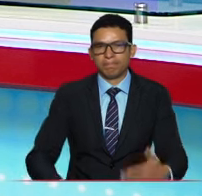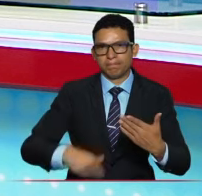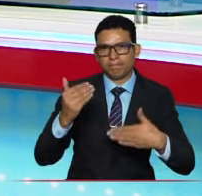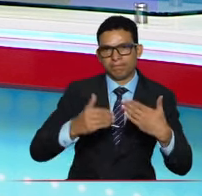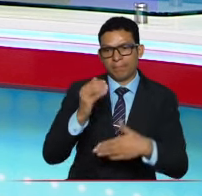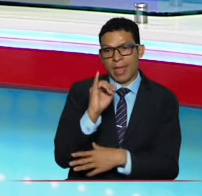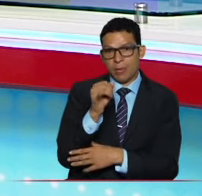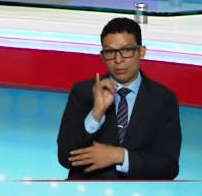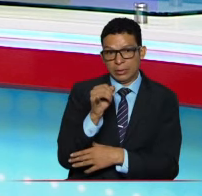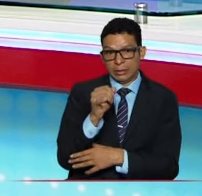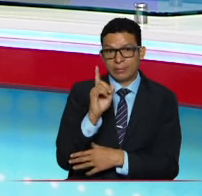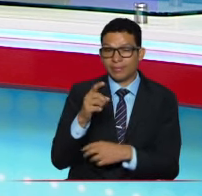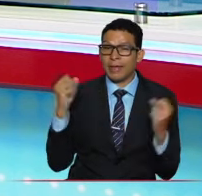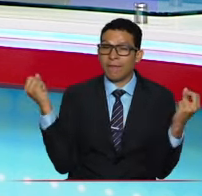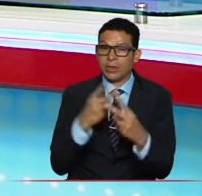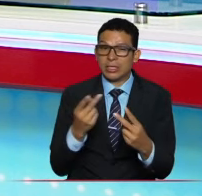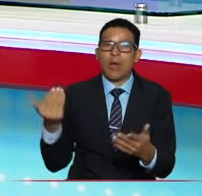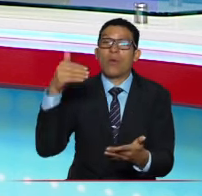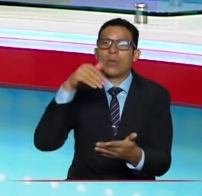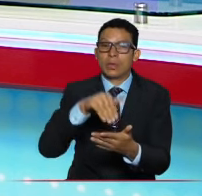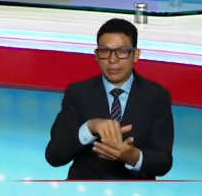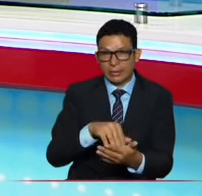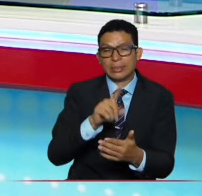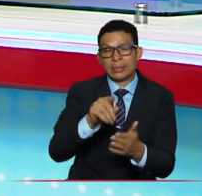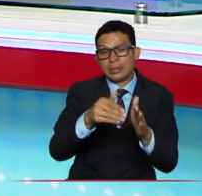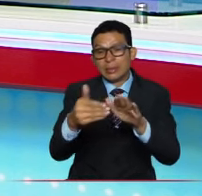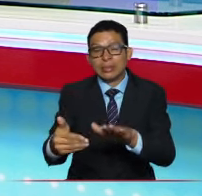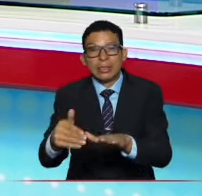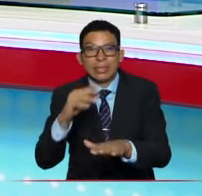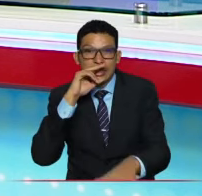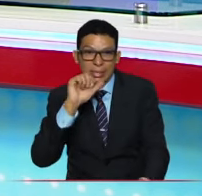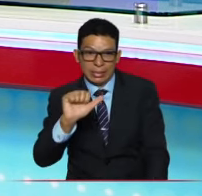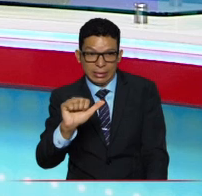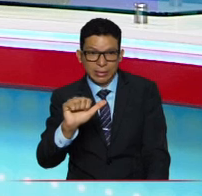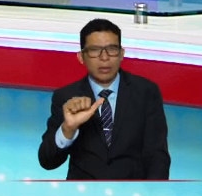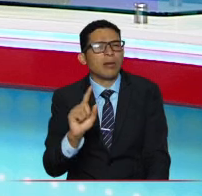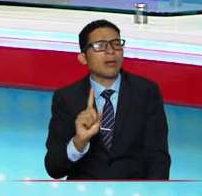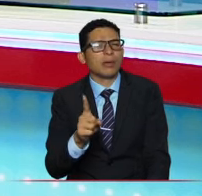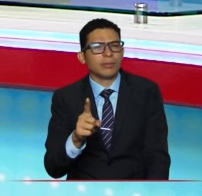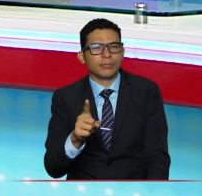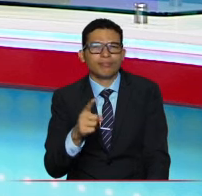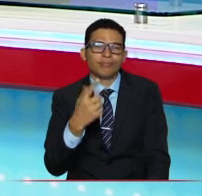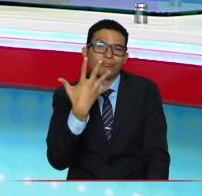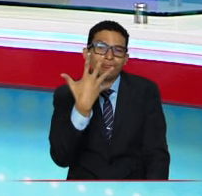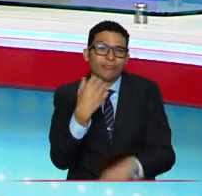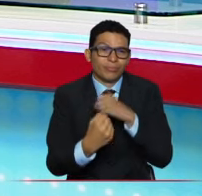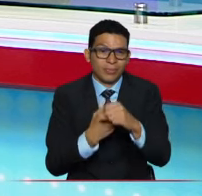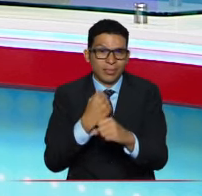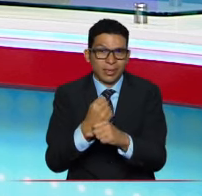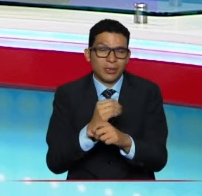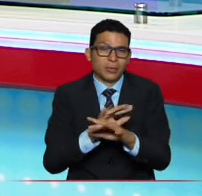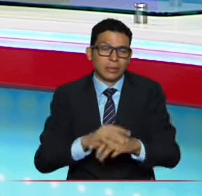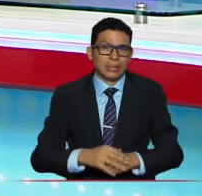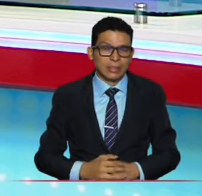Iniciamos en Jamundí porque la violencia vuelve a arrebatarle la vida a una menor de edad. En esta ocasión, la víctima tenía tan solo 5